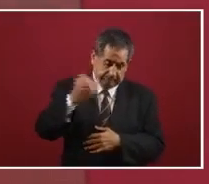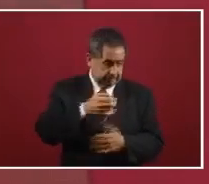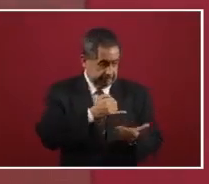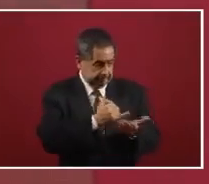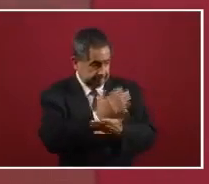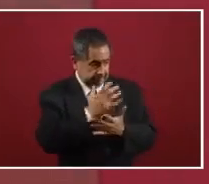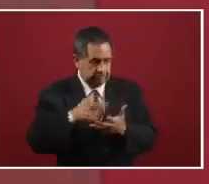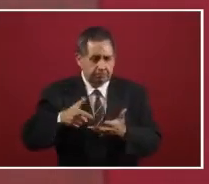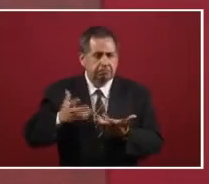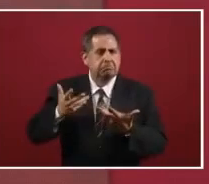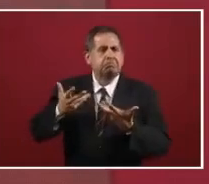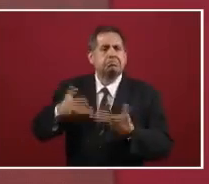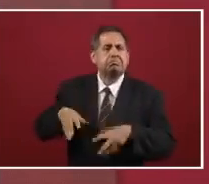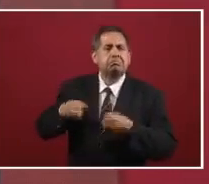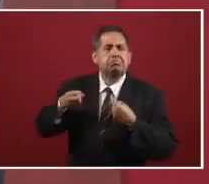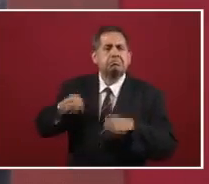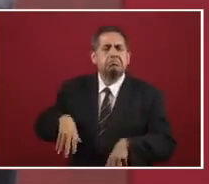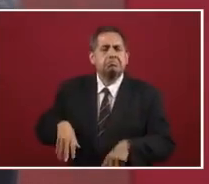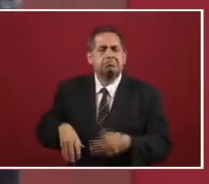se puede